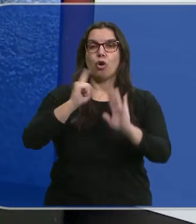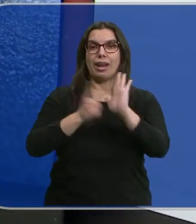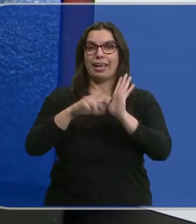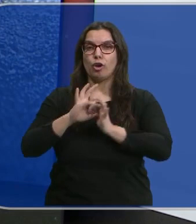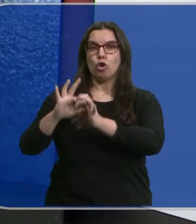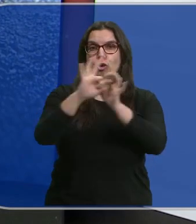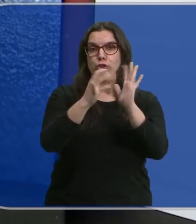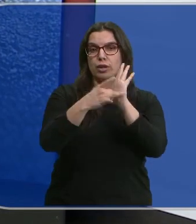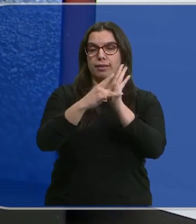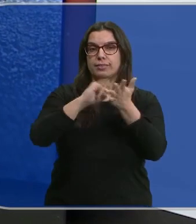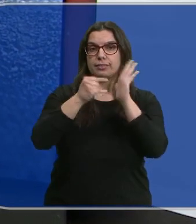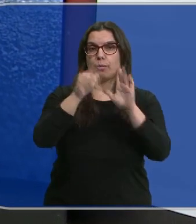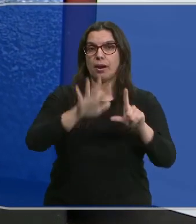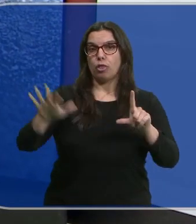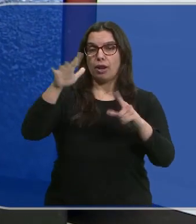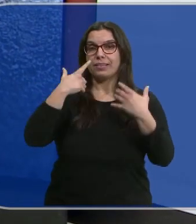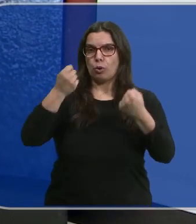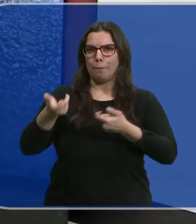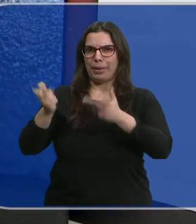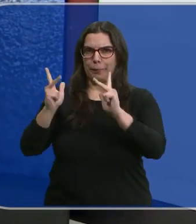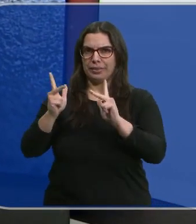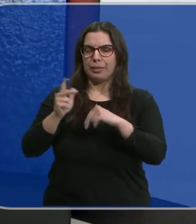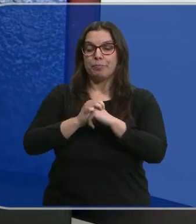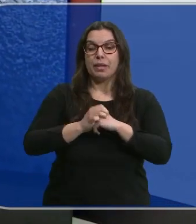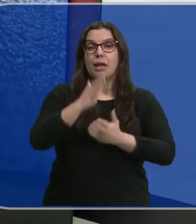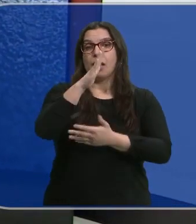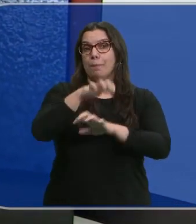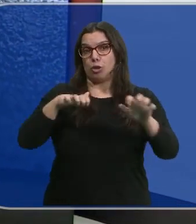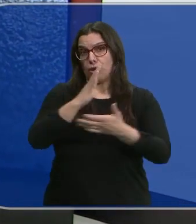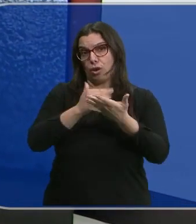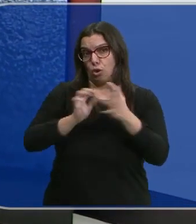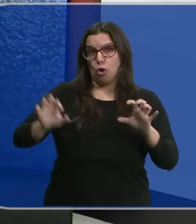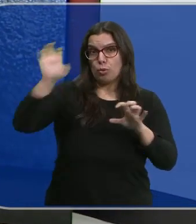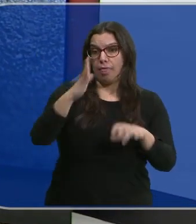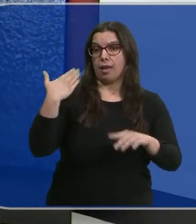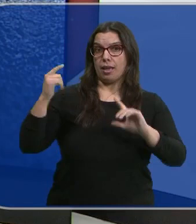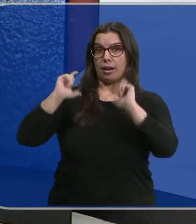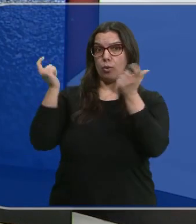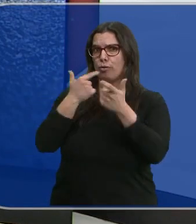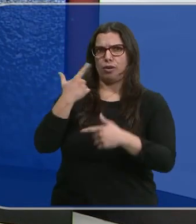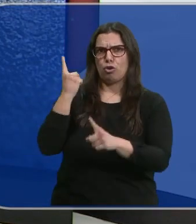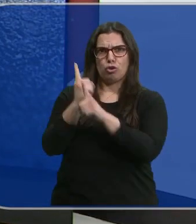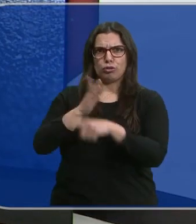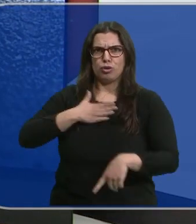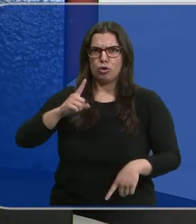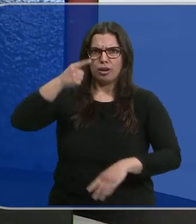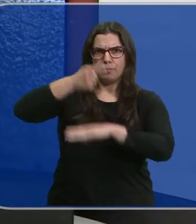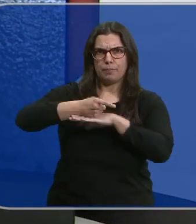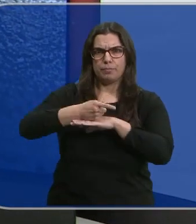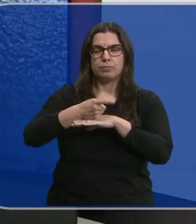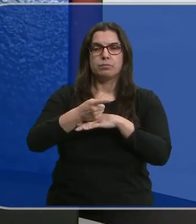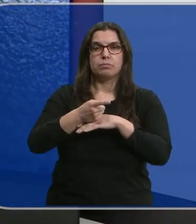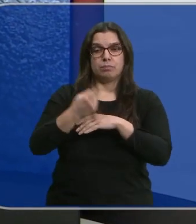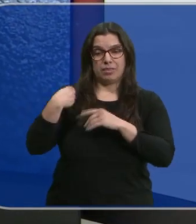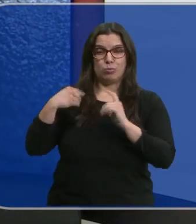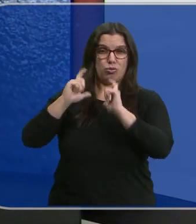de Cohesión y Calidad del Sistema Nacional de Salud. La mayoría de las comunidades autónomas se mostraron ayer en contra de esta imposición